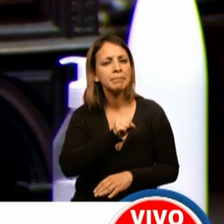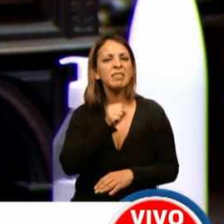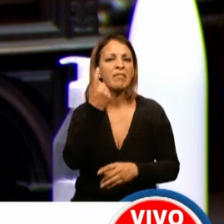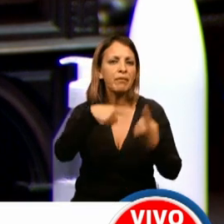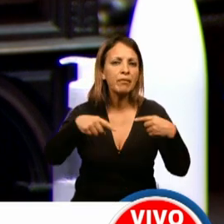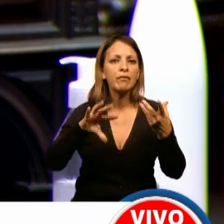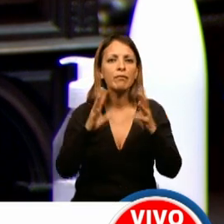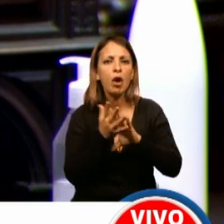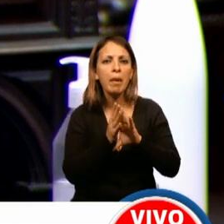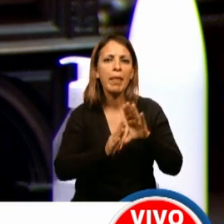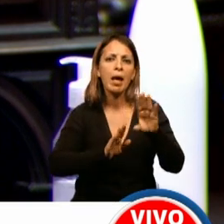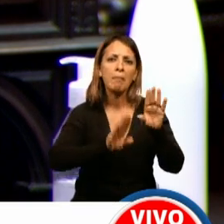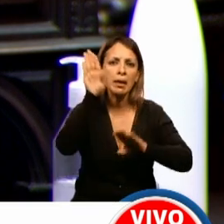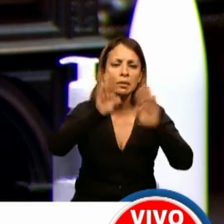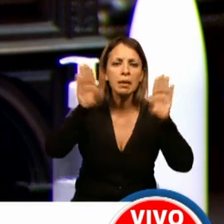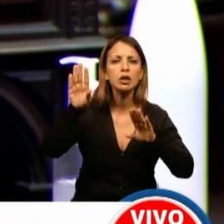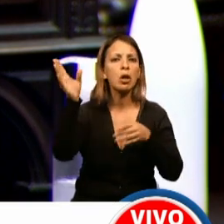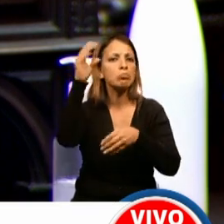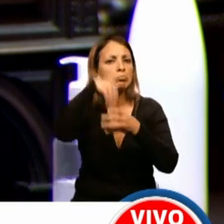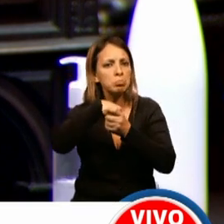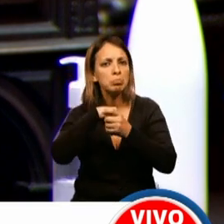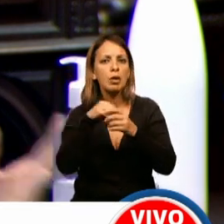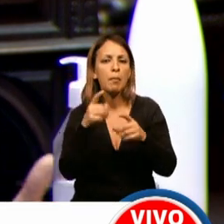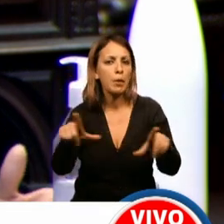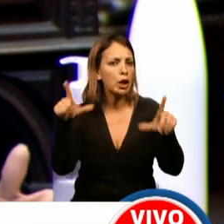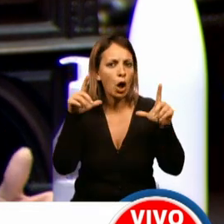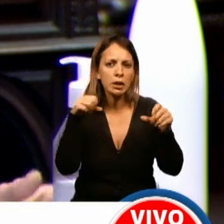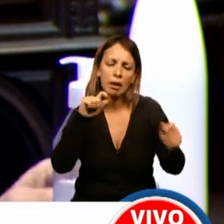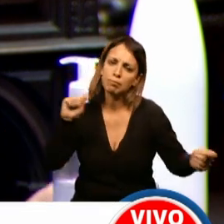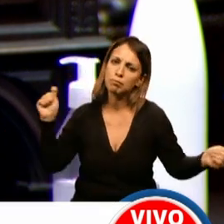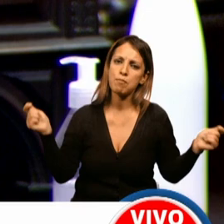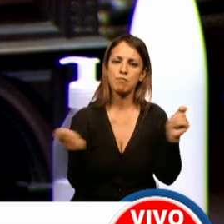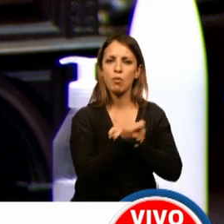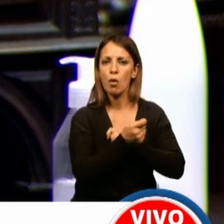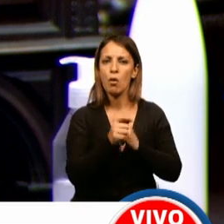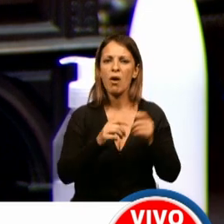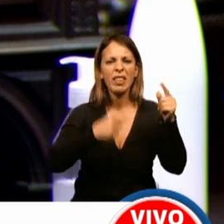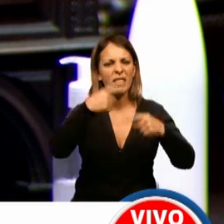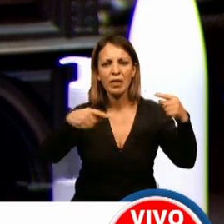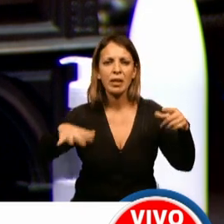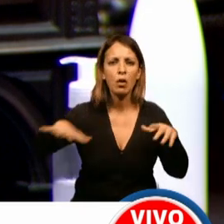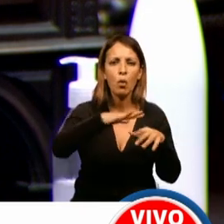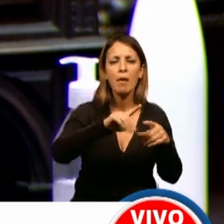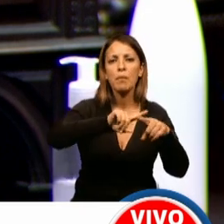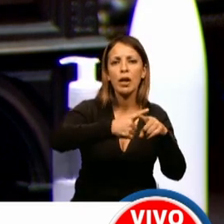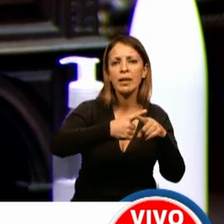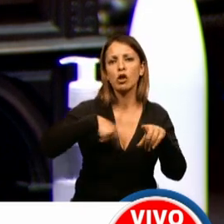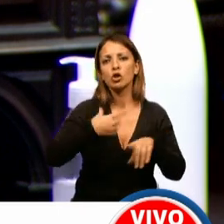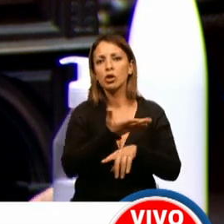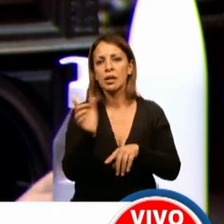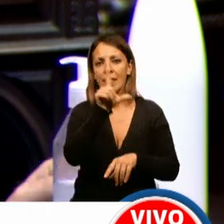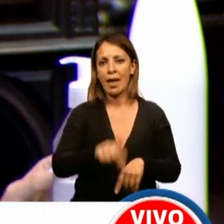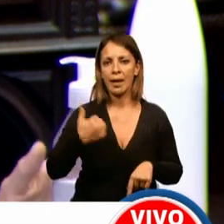diferentes intervenciones han sido protagonistas de cambios significativos a todo el nivel social como político de nuestro país